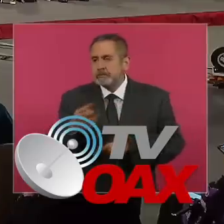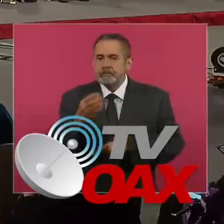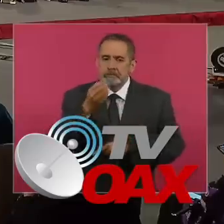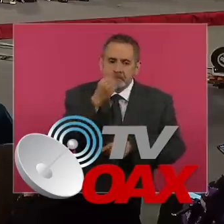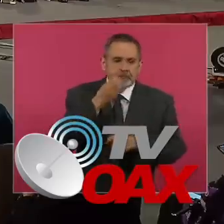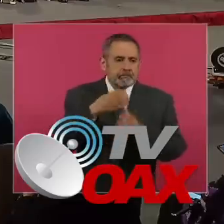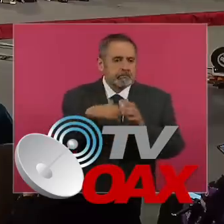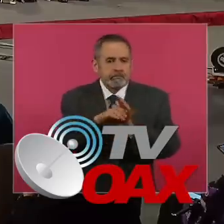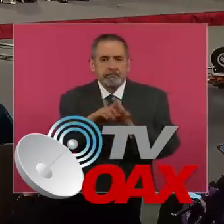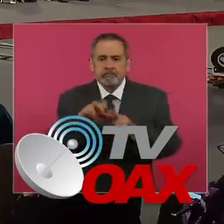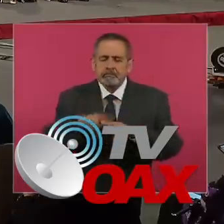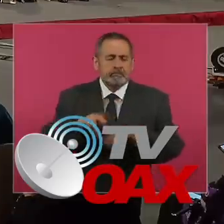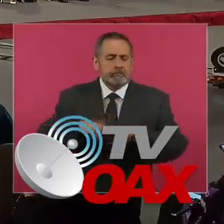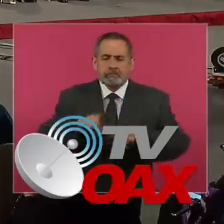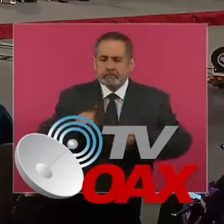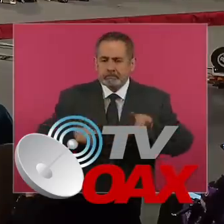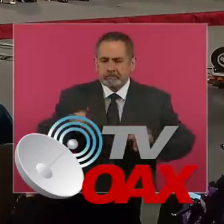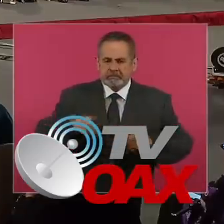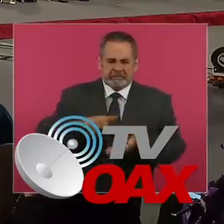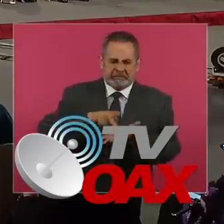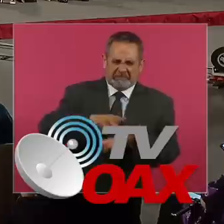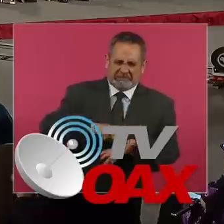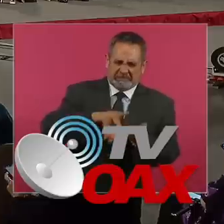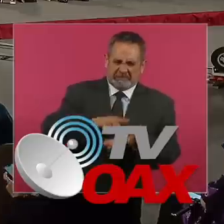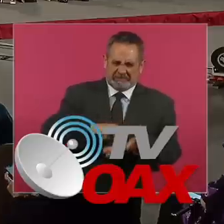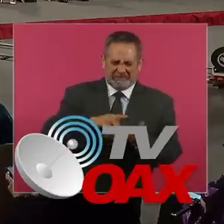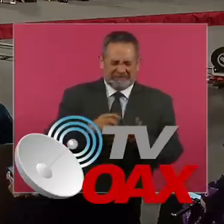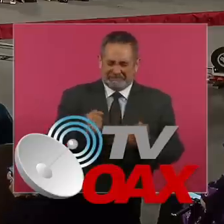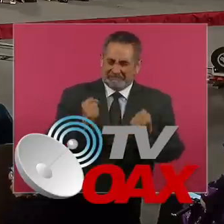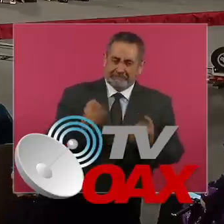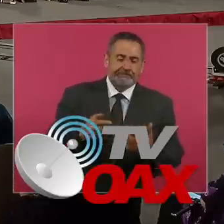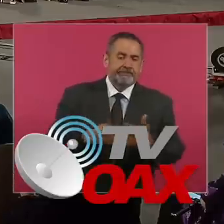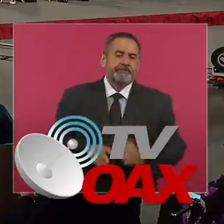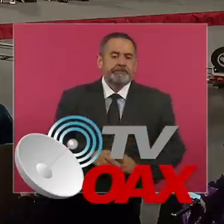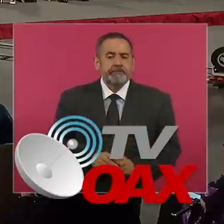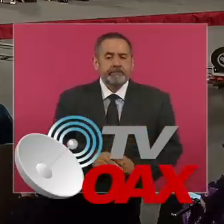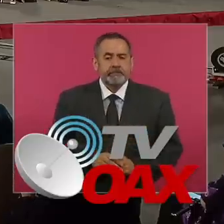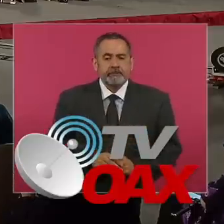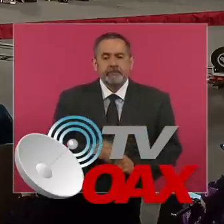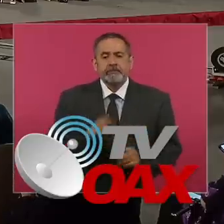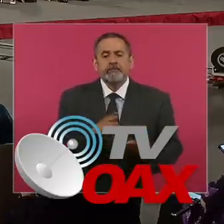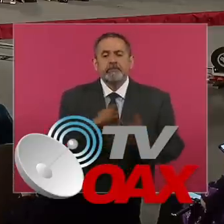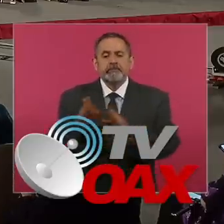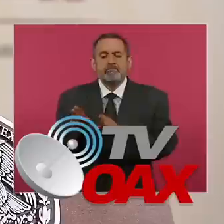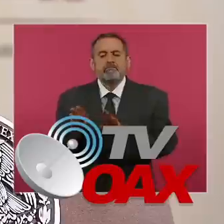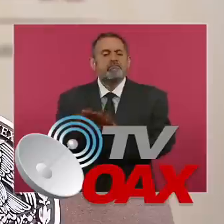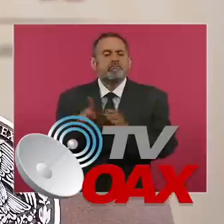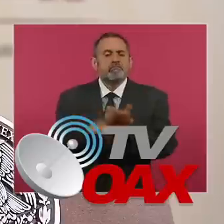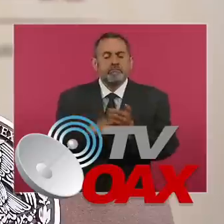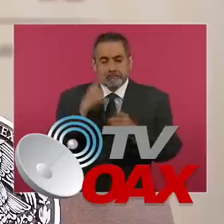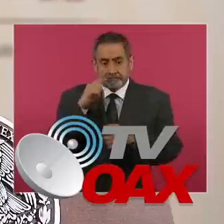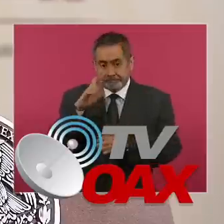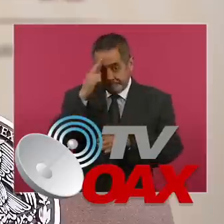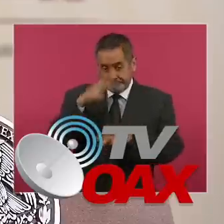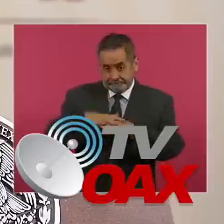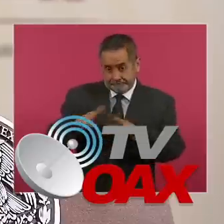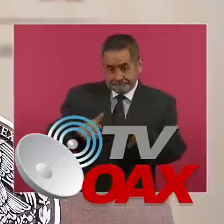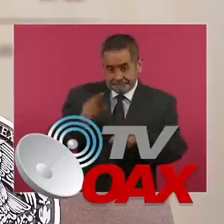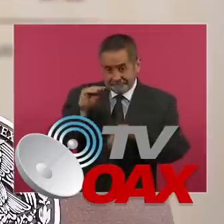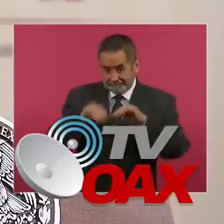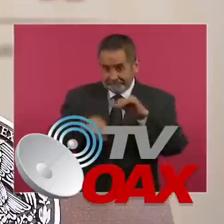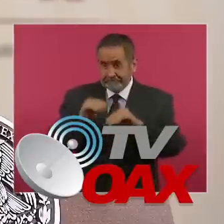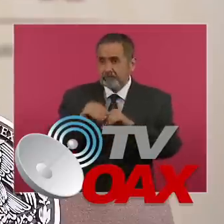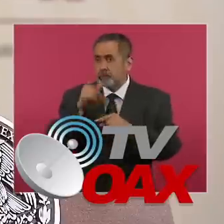etcétera. Y en este caso, ahora vamos a platicar un poquito más del número de partes. Hay que recordar que estos trenes están equipados